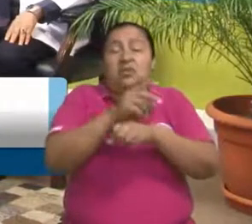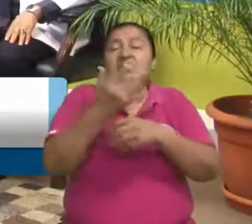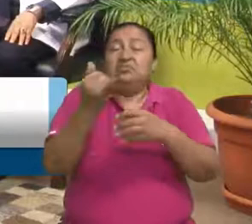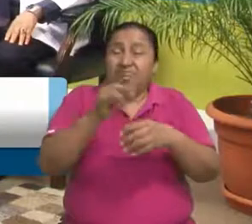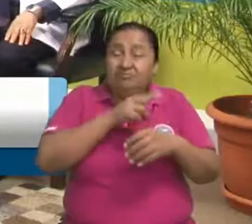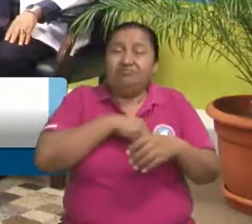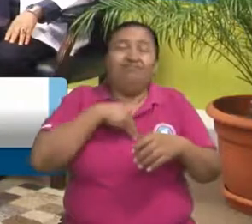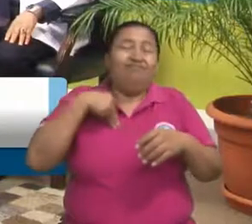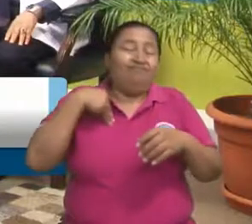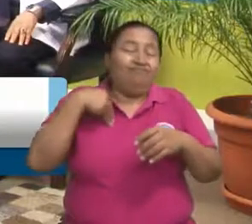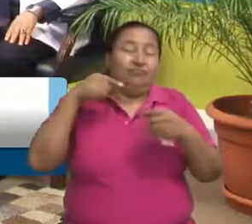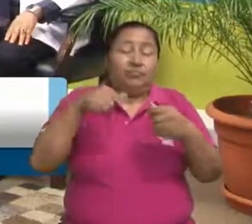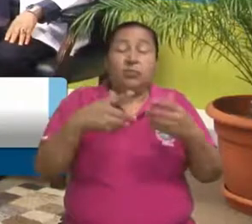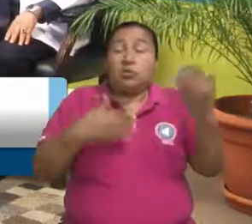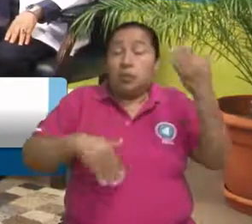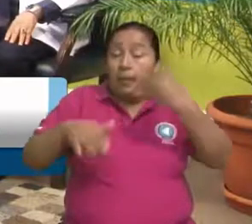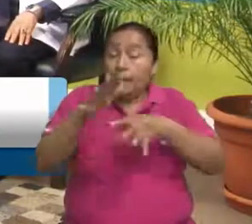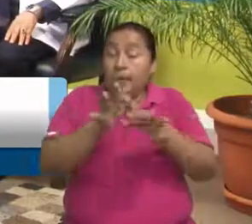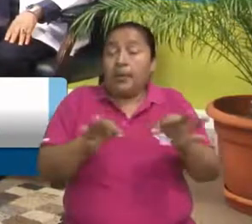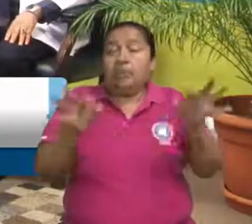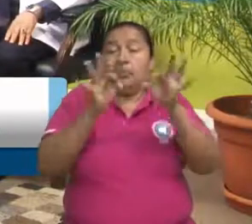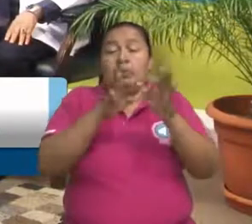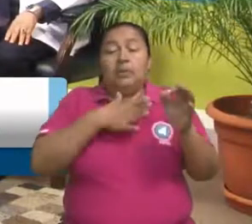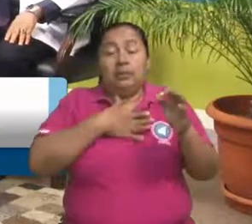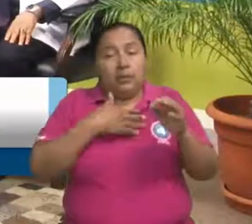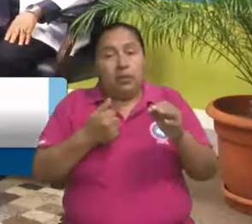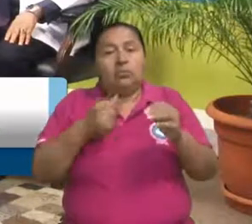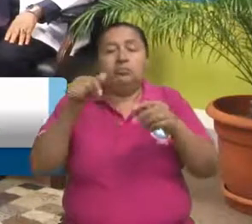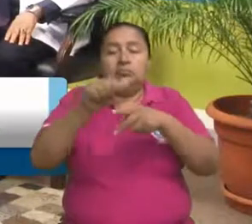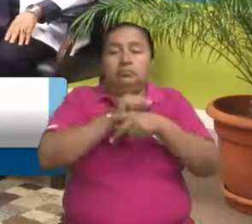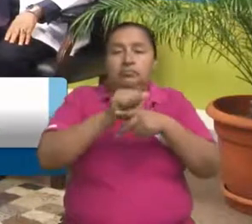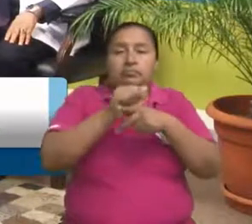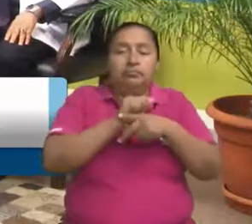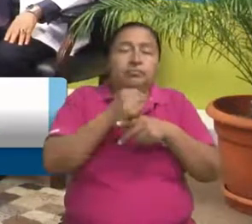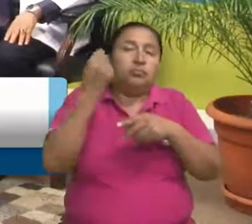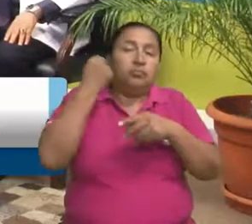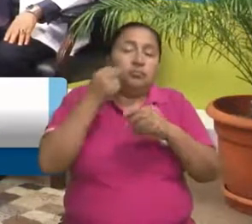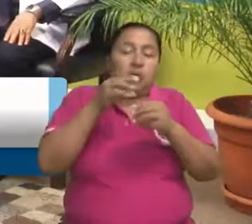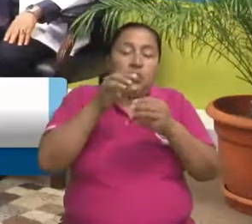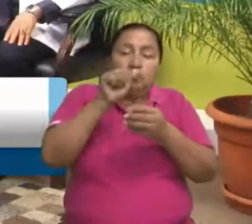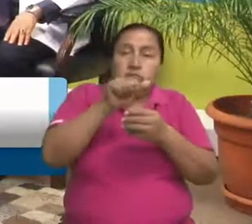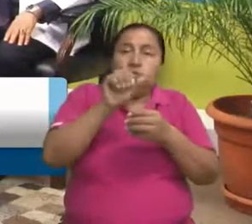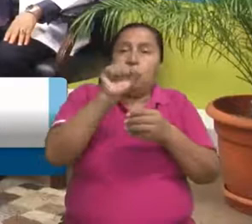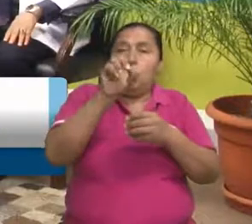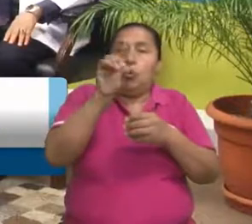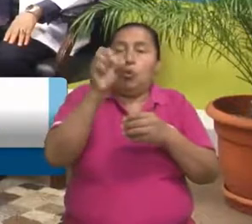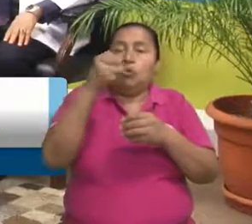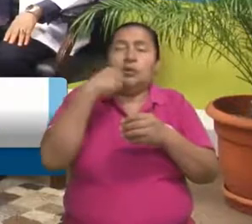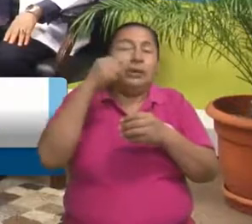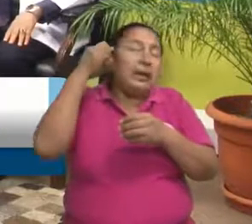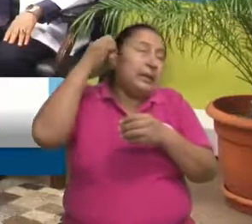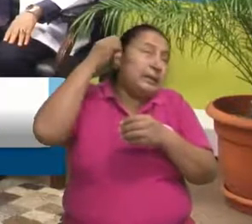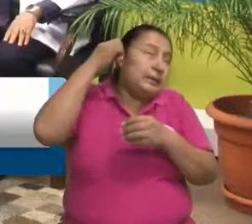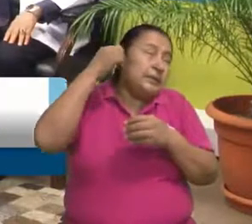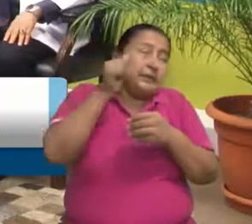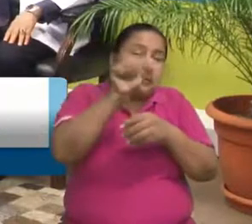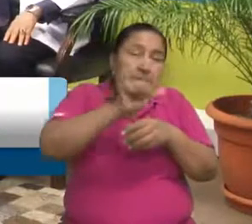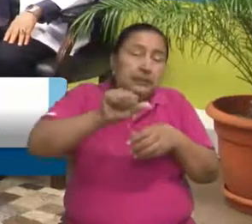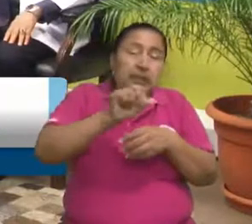Entonces lo más idóneo es aplicar una sustancia oleosa. ¿Ves?